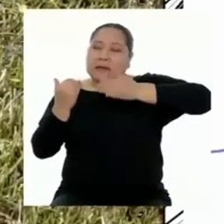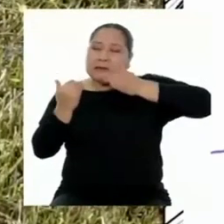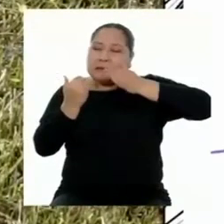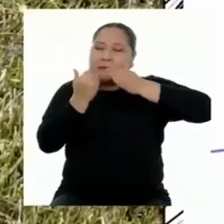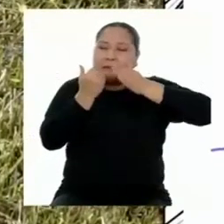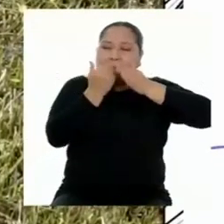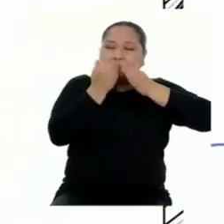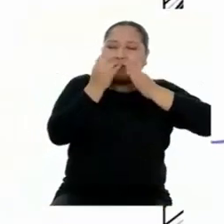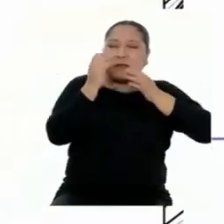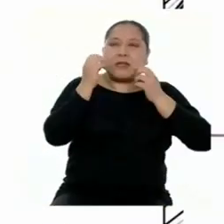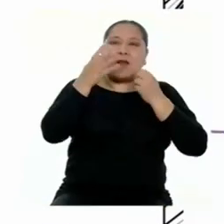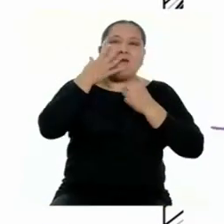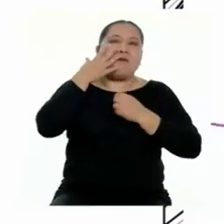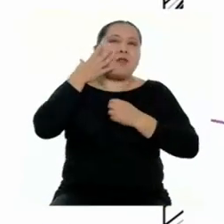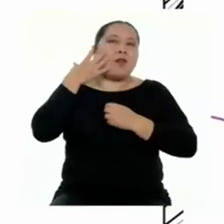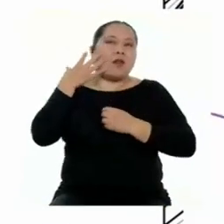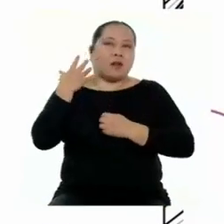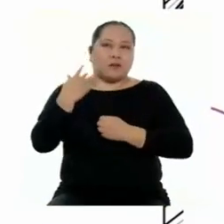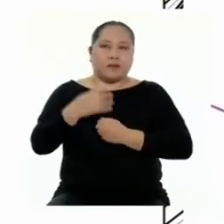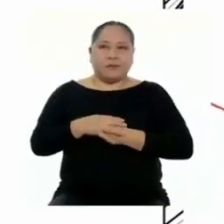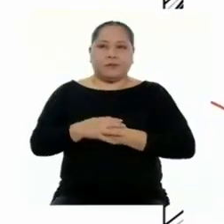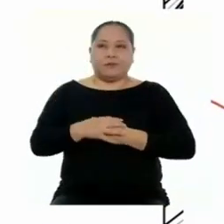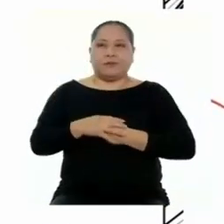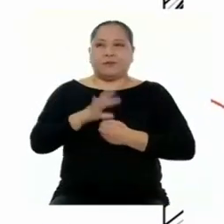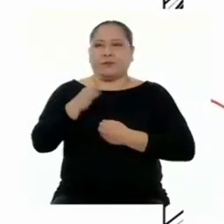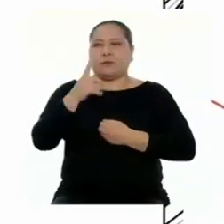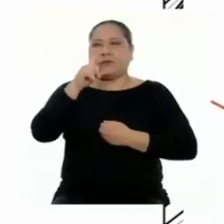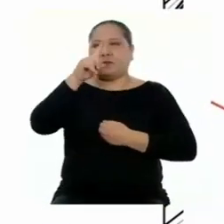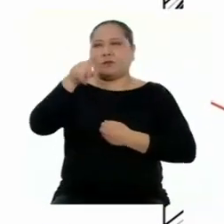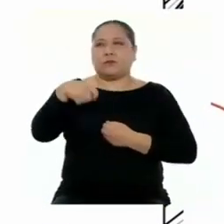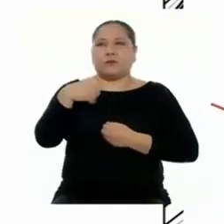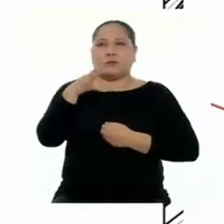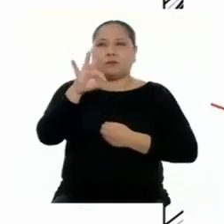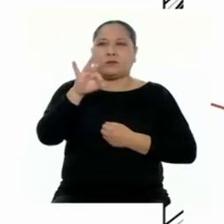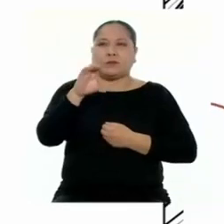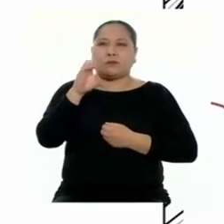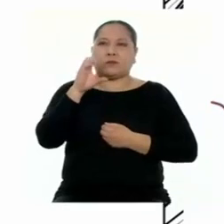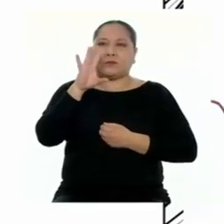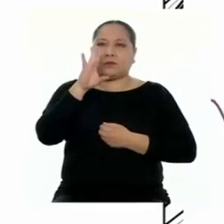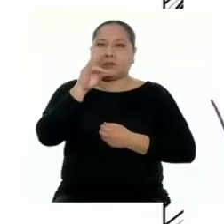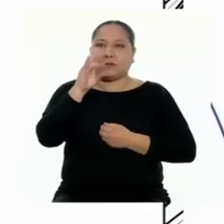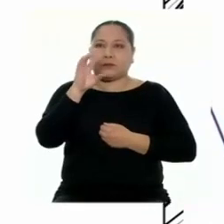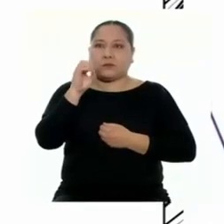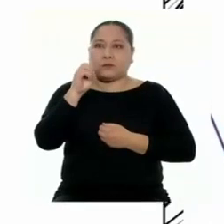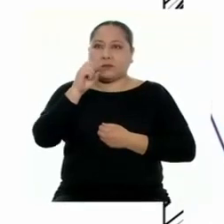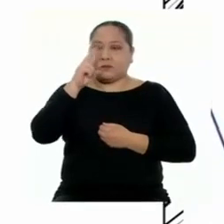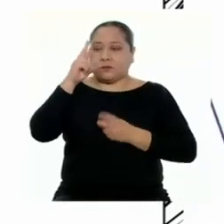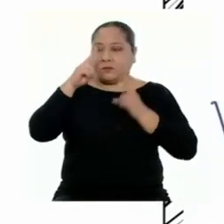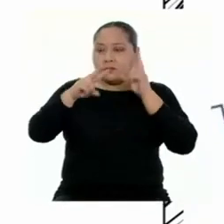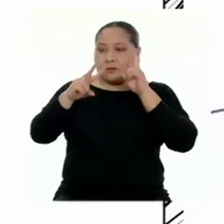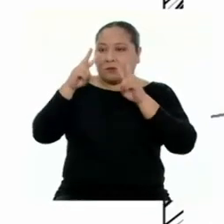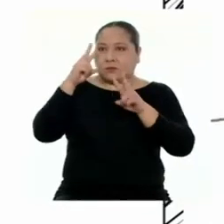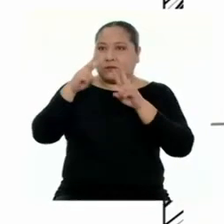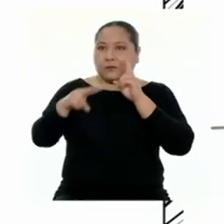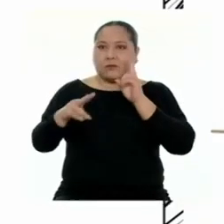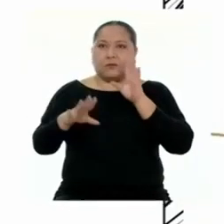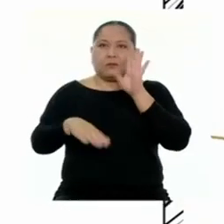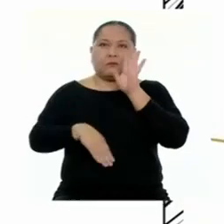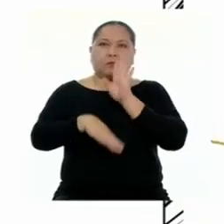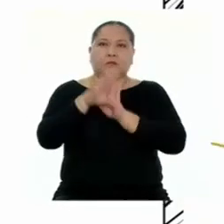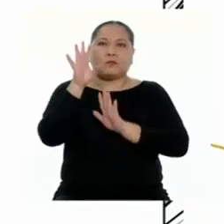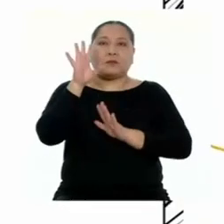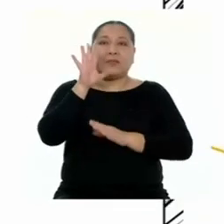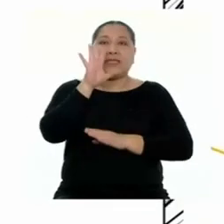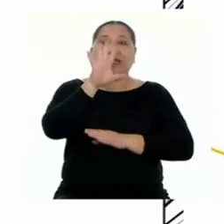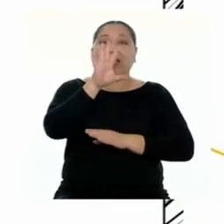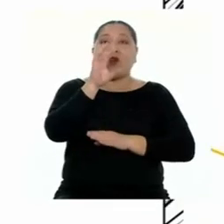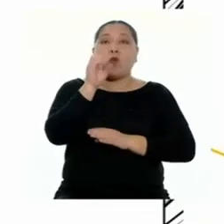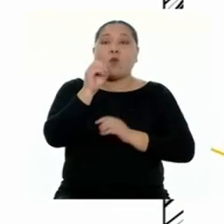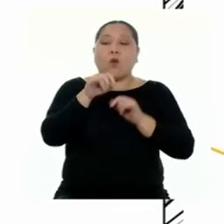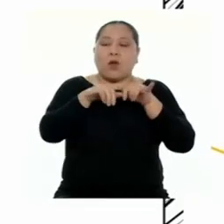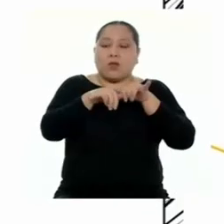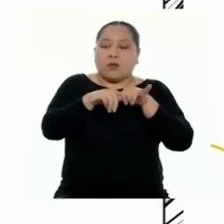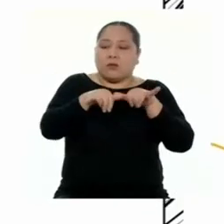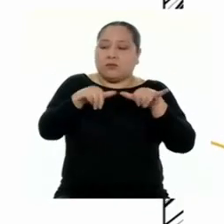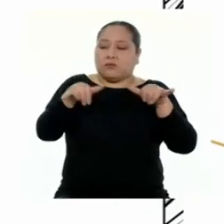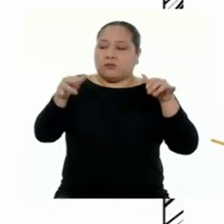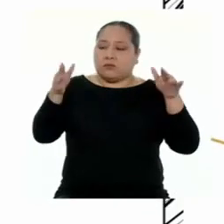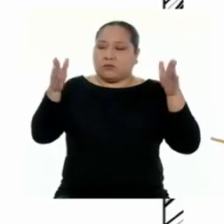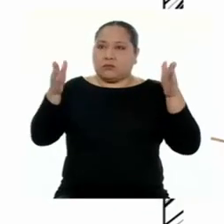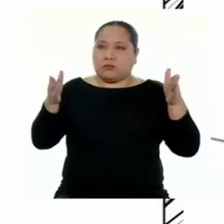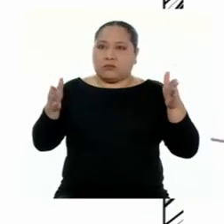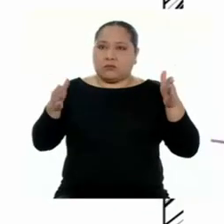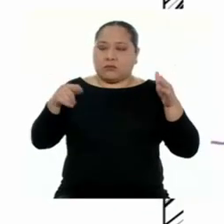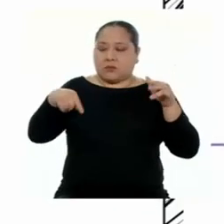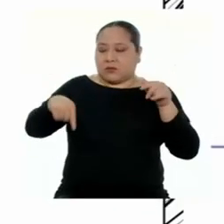blanquecino. En la década de 1970 se reportaron ejemplares de 50 centímetros de largo, con